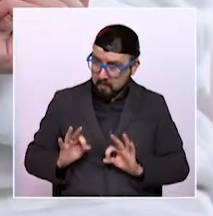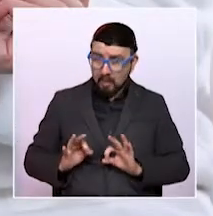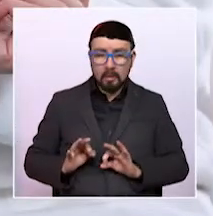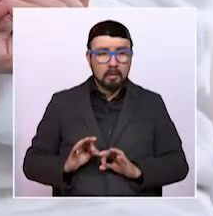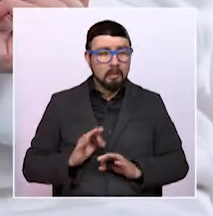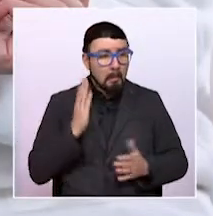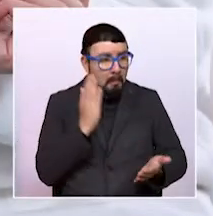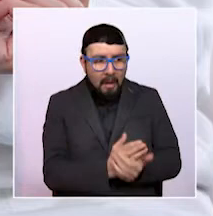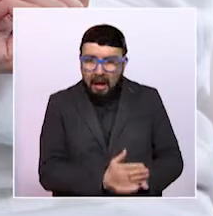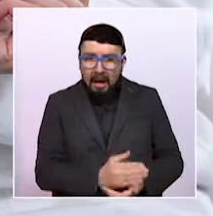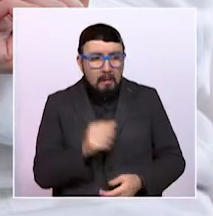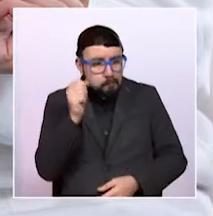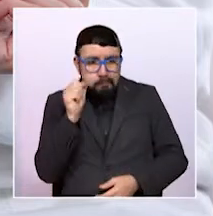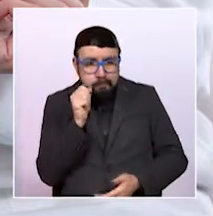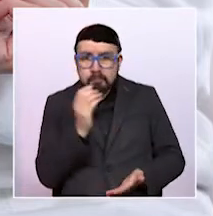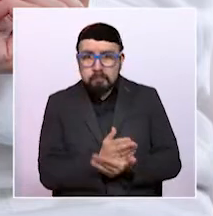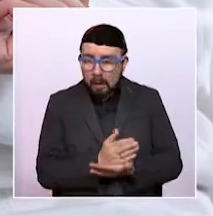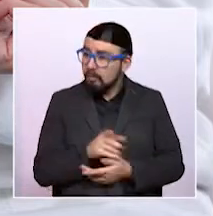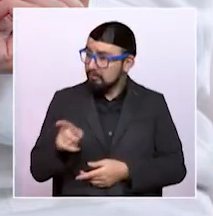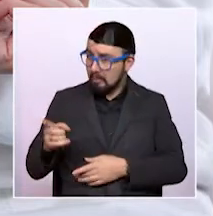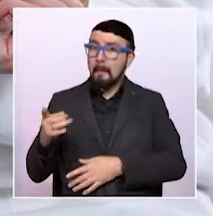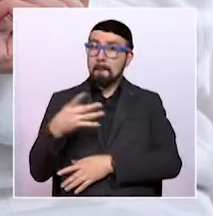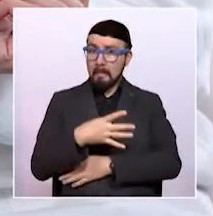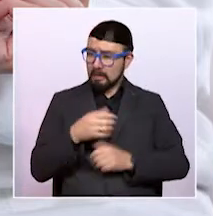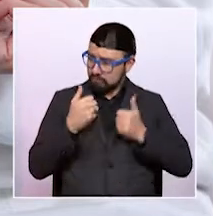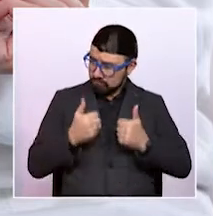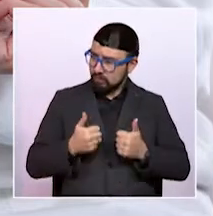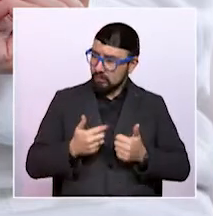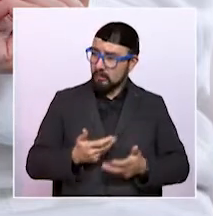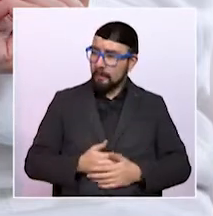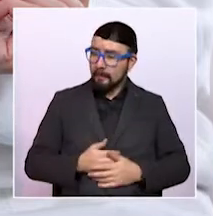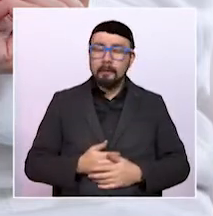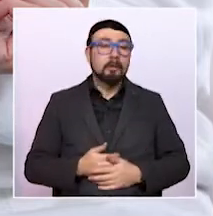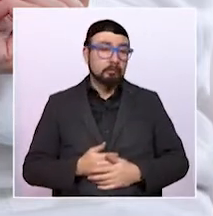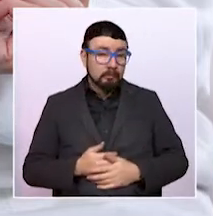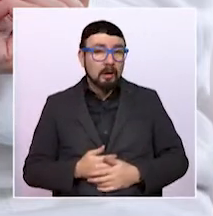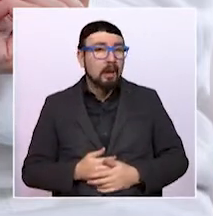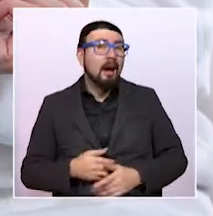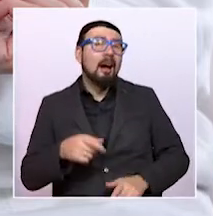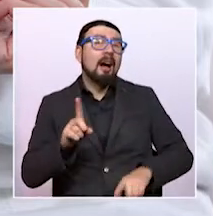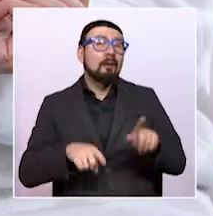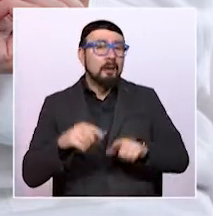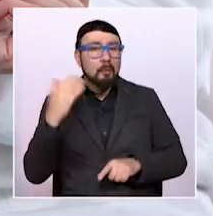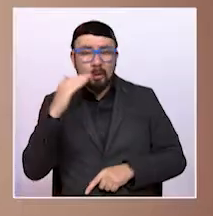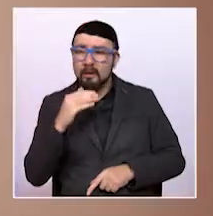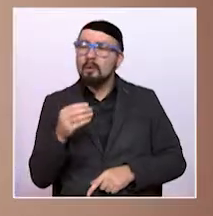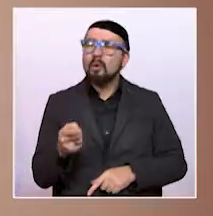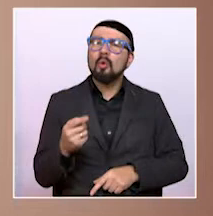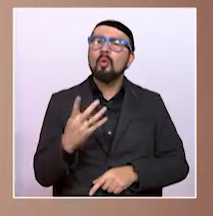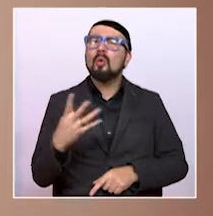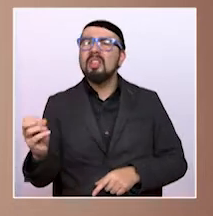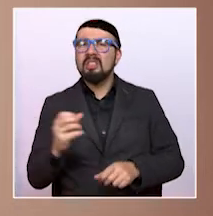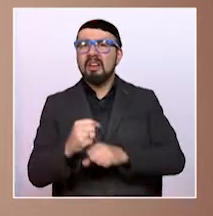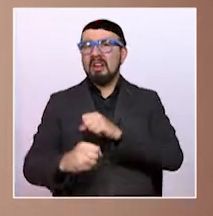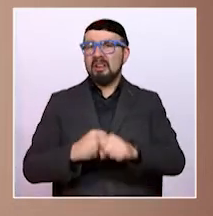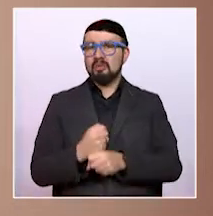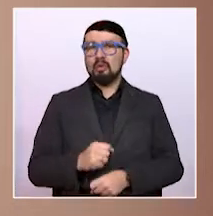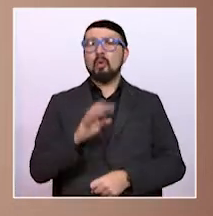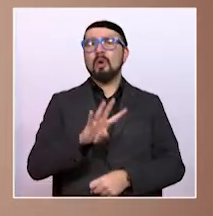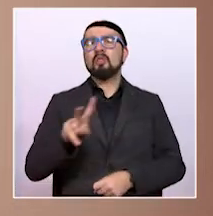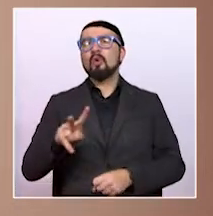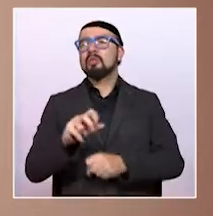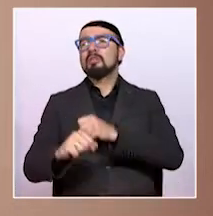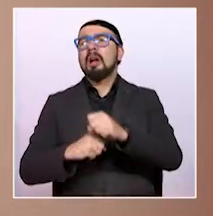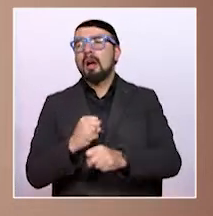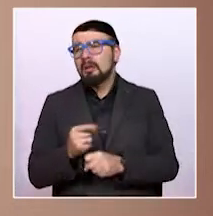de las mujeres muchas mujeres incluso es típico cuando la mujer de 40 años 42 años se quiere embarazar y no lo hace que